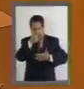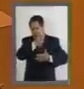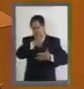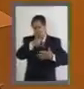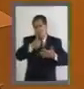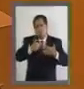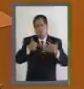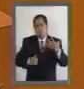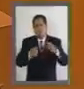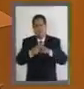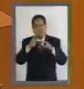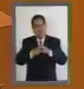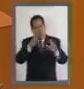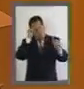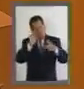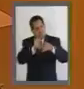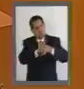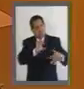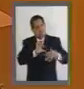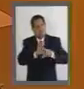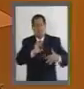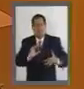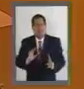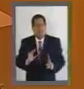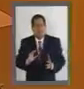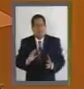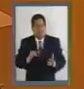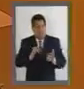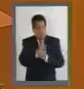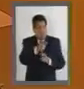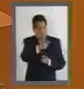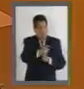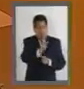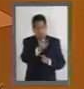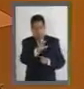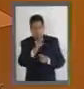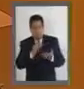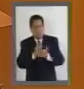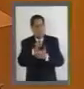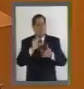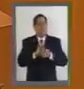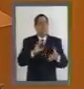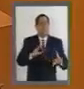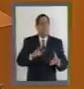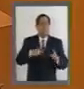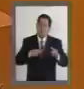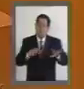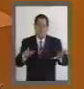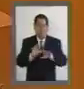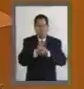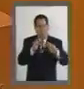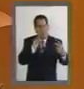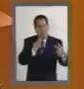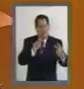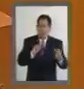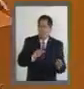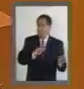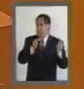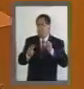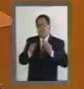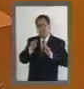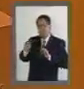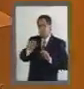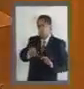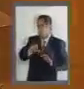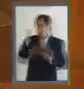uno de esos tratados y esos acuerdos, porque esa definición implicaría cambiar la visión de respeto y de